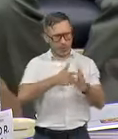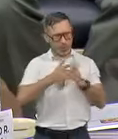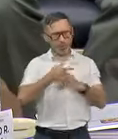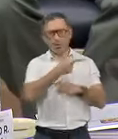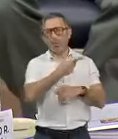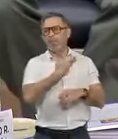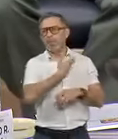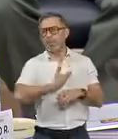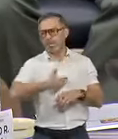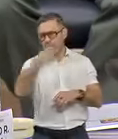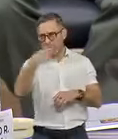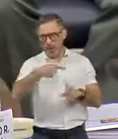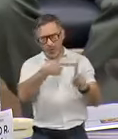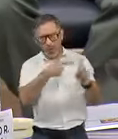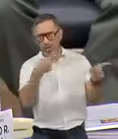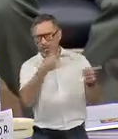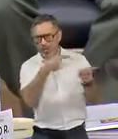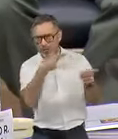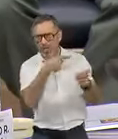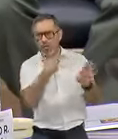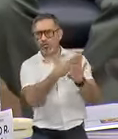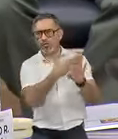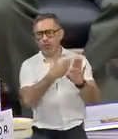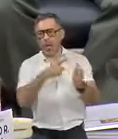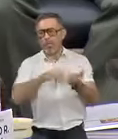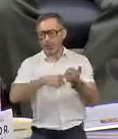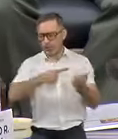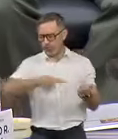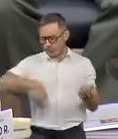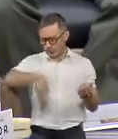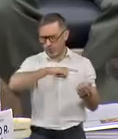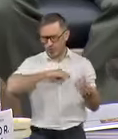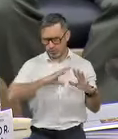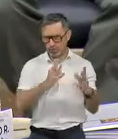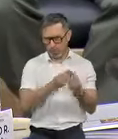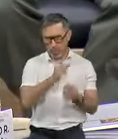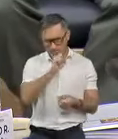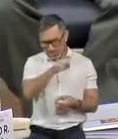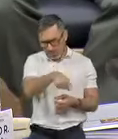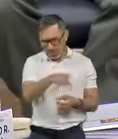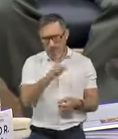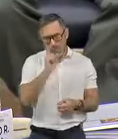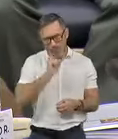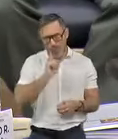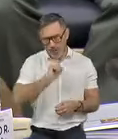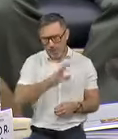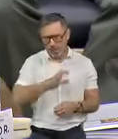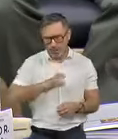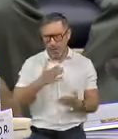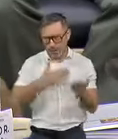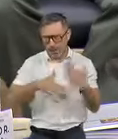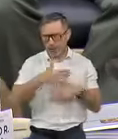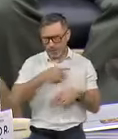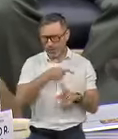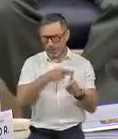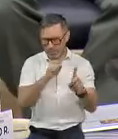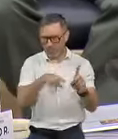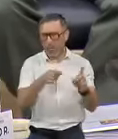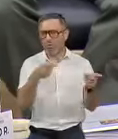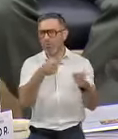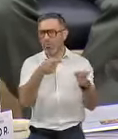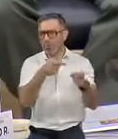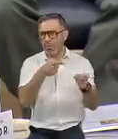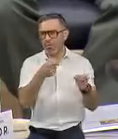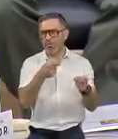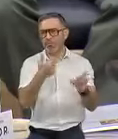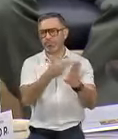y todos los que nos distinguimos dentro de él, por supuesto incluida nuestra compañera candidata Claudia Sheinbaum Pardo. A una excepción